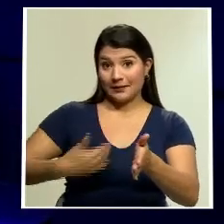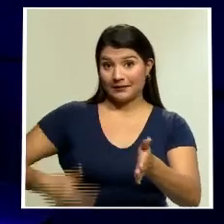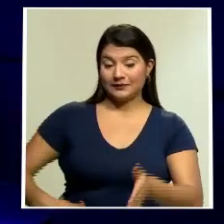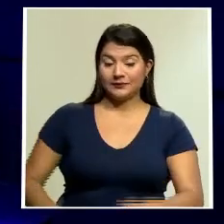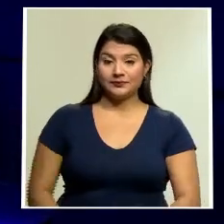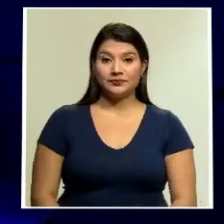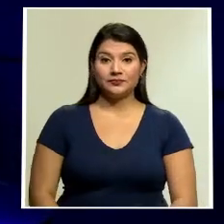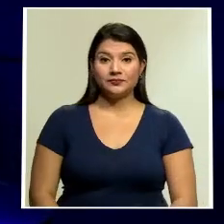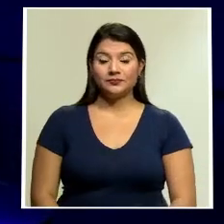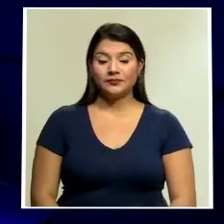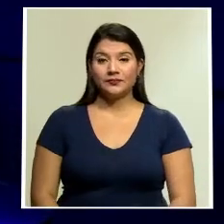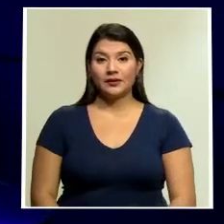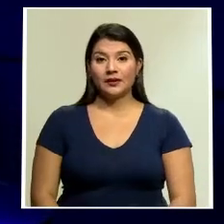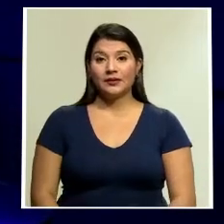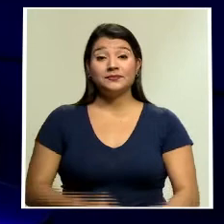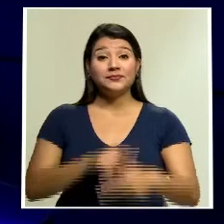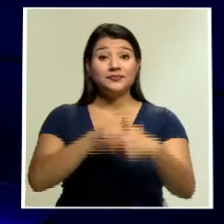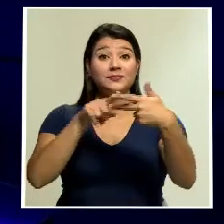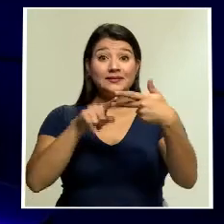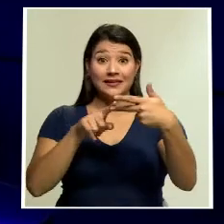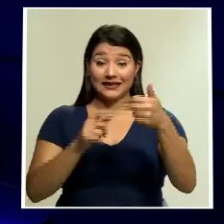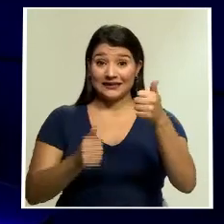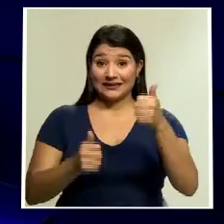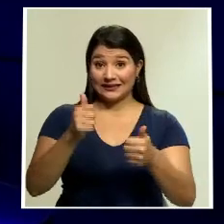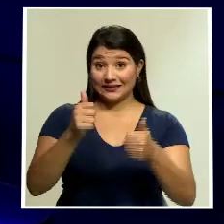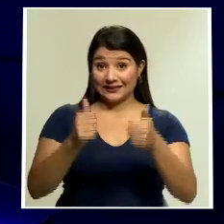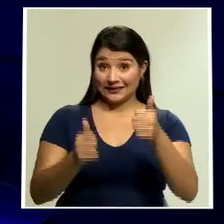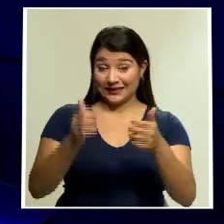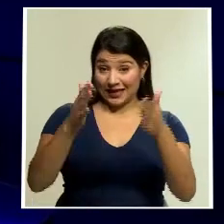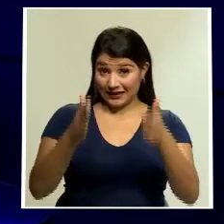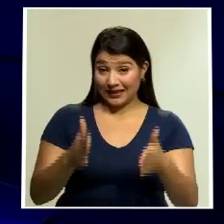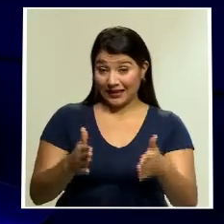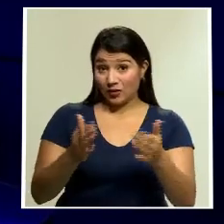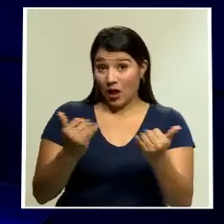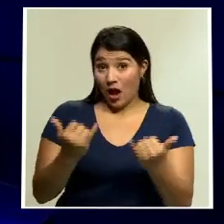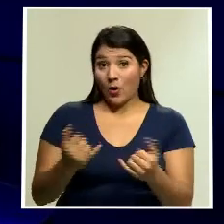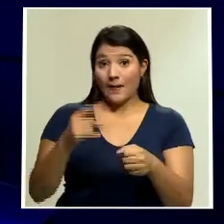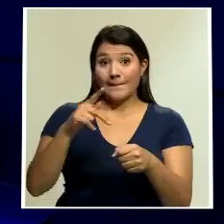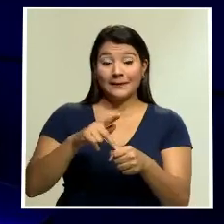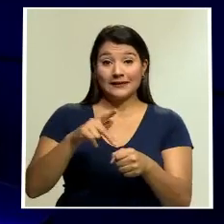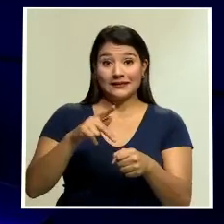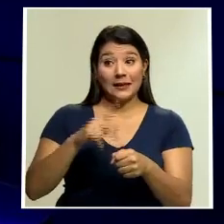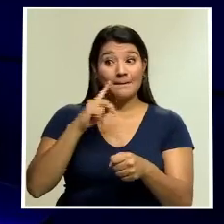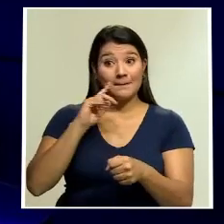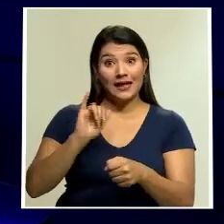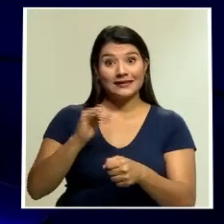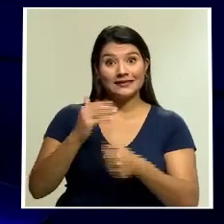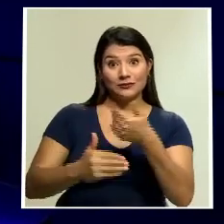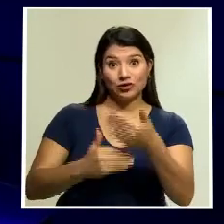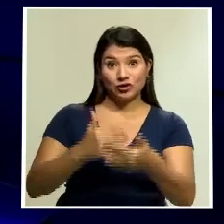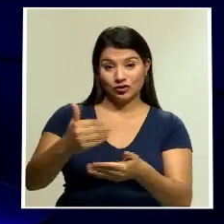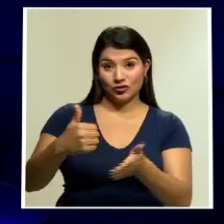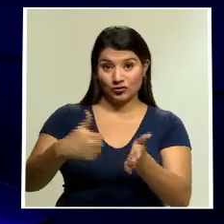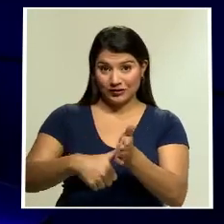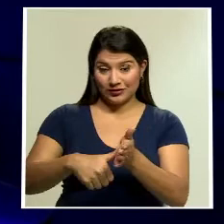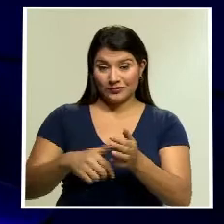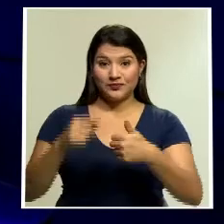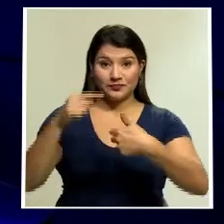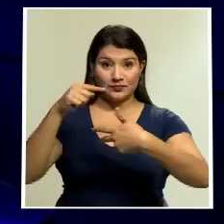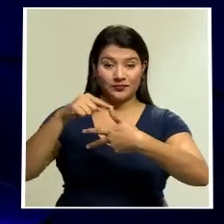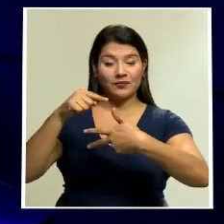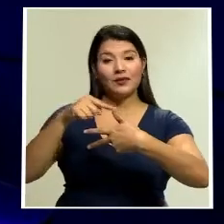año. 3 personas presentaron su nombre para esta elección interna. El